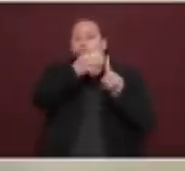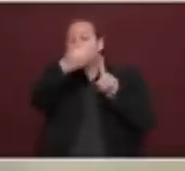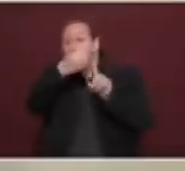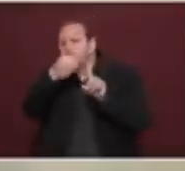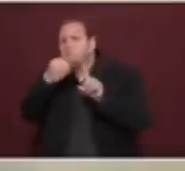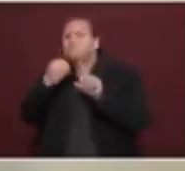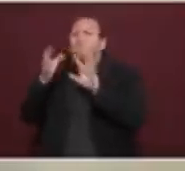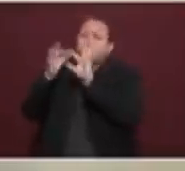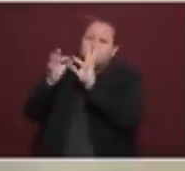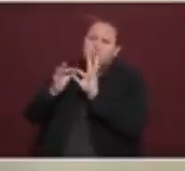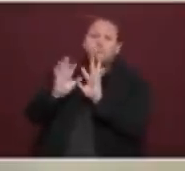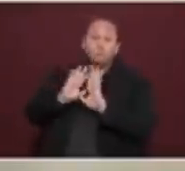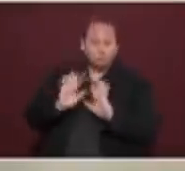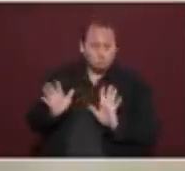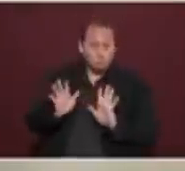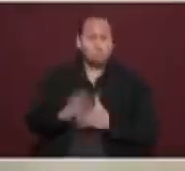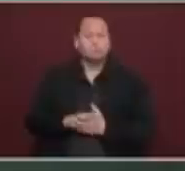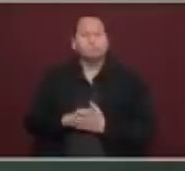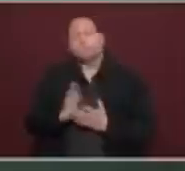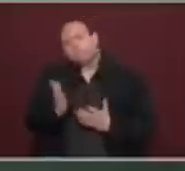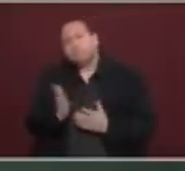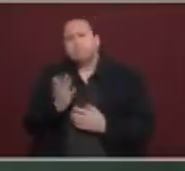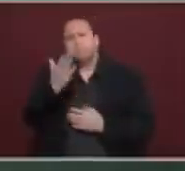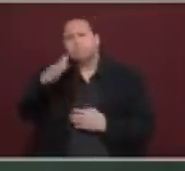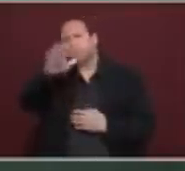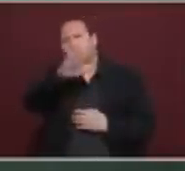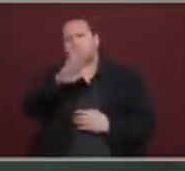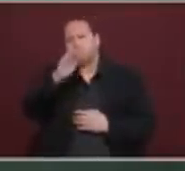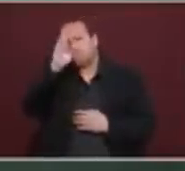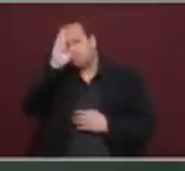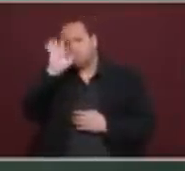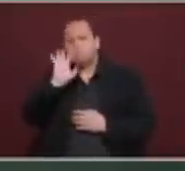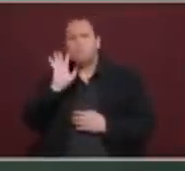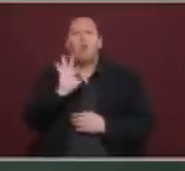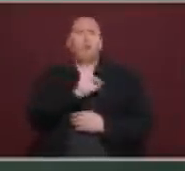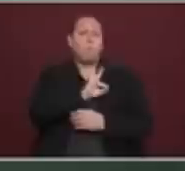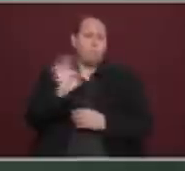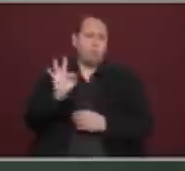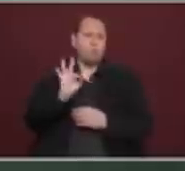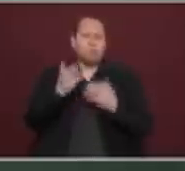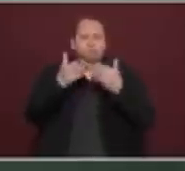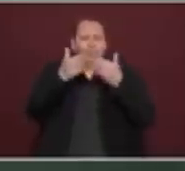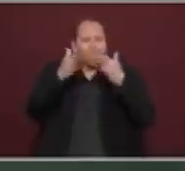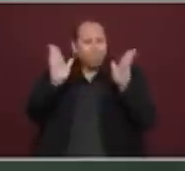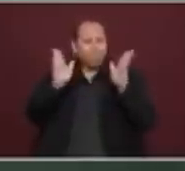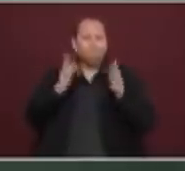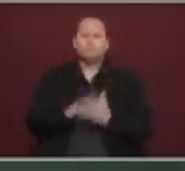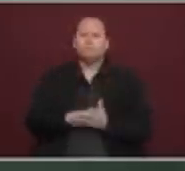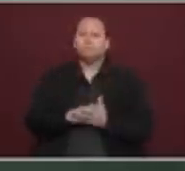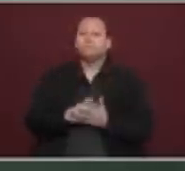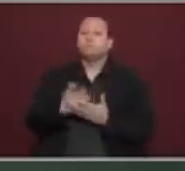si les parece abrimos la sesión